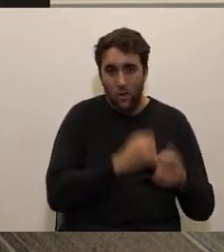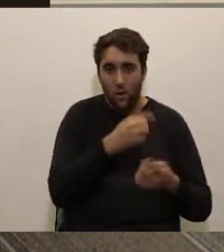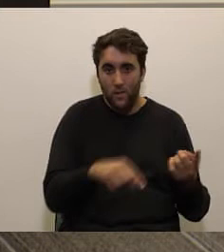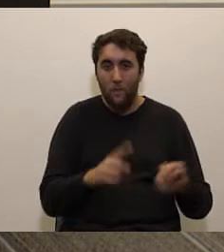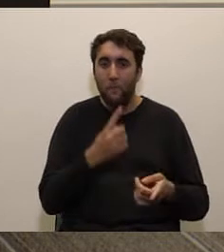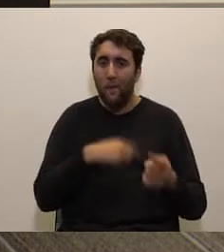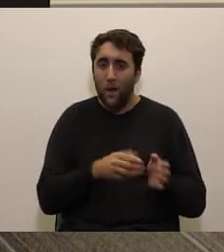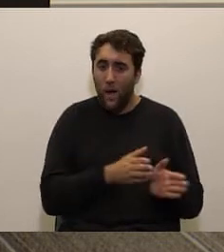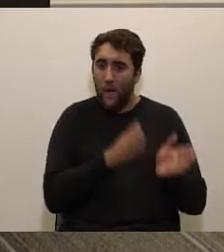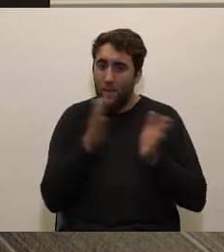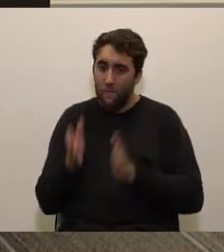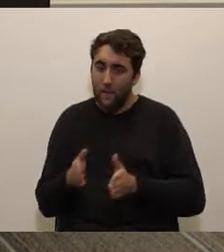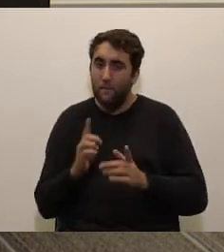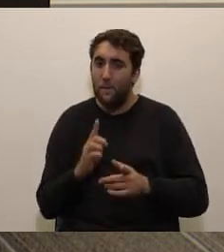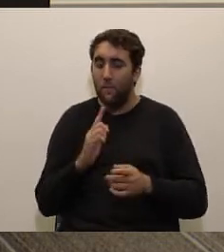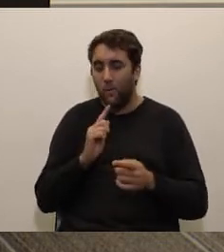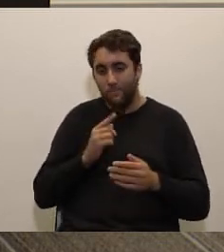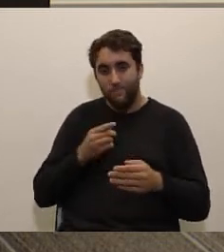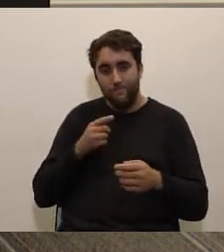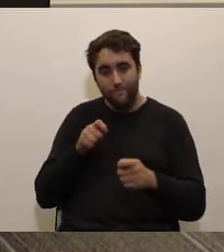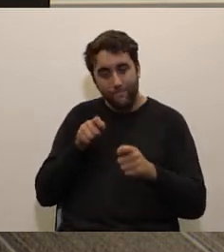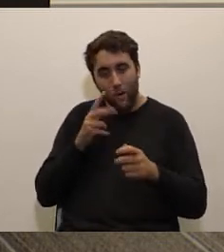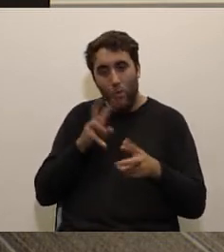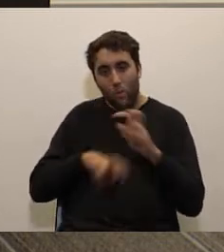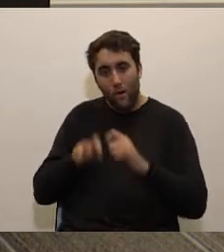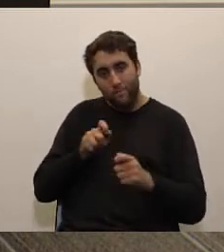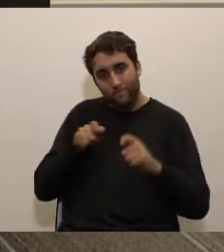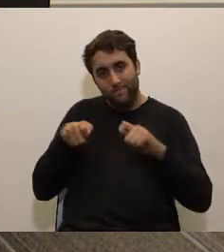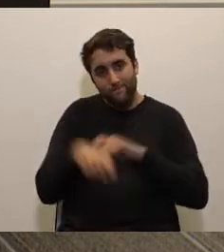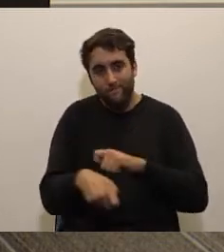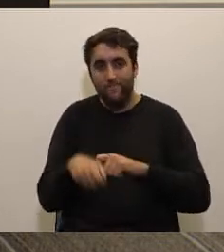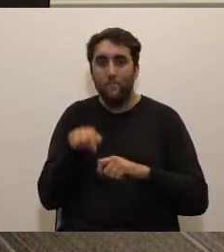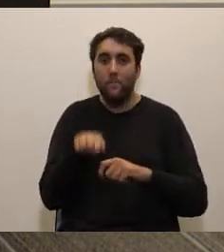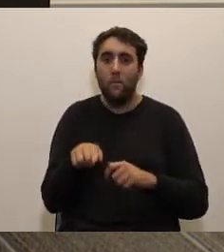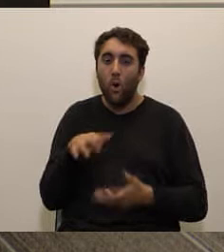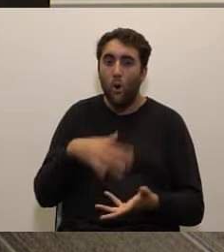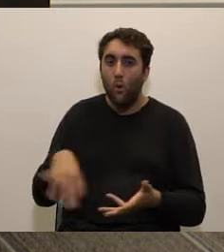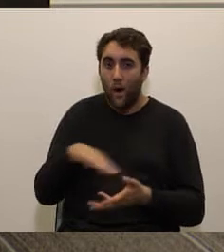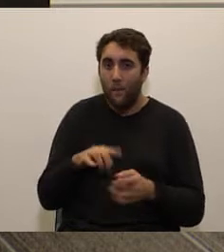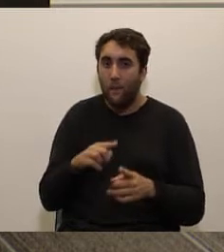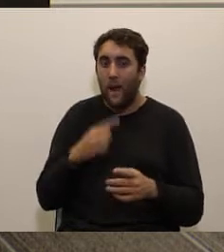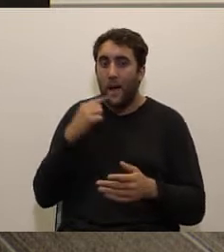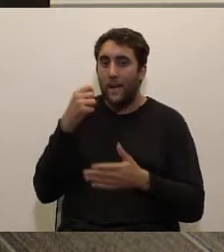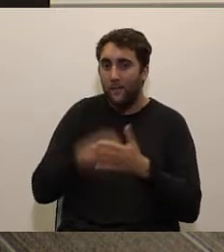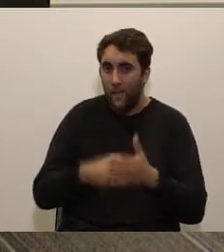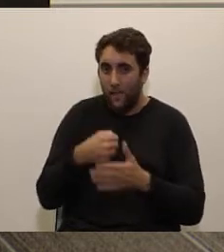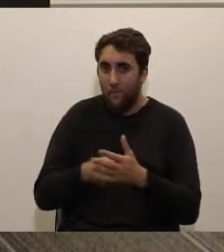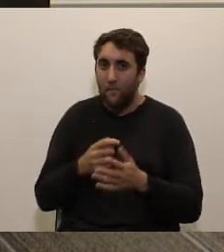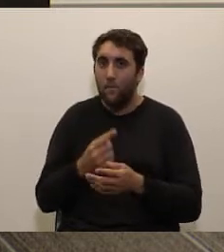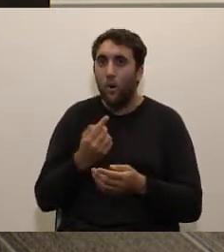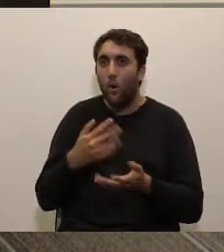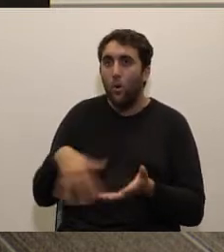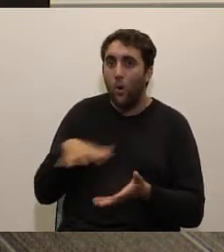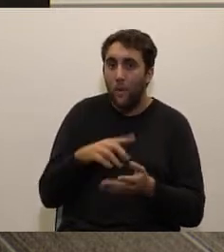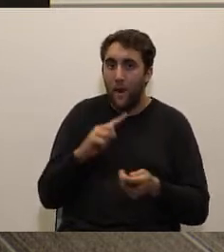además cargar con el desafiar al medio en el que están trabajando, ¿no? O sea, el activismo de también pensarse en ese medio, que no